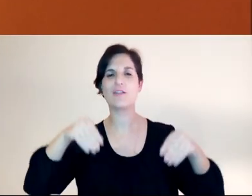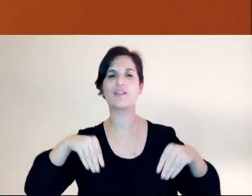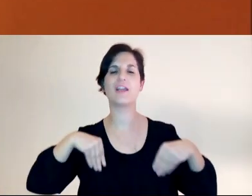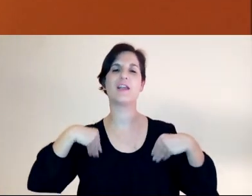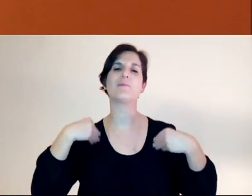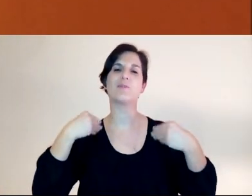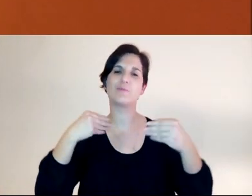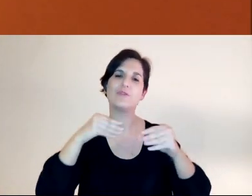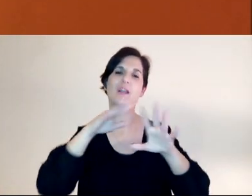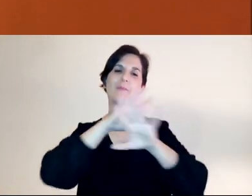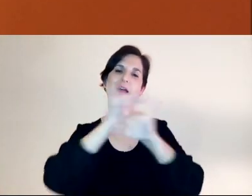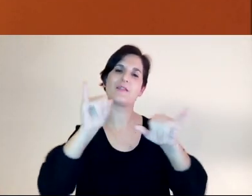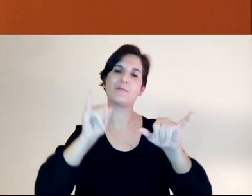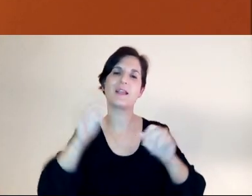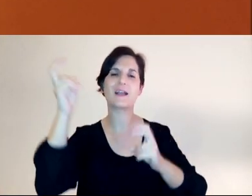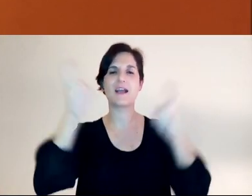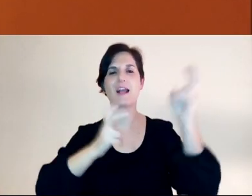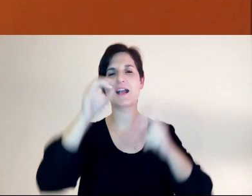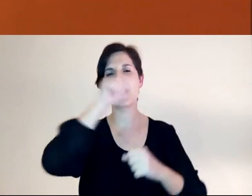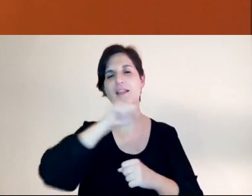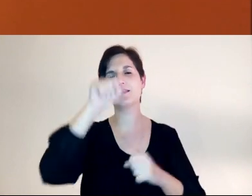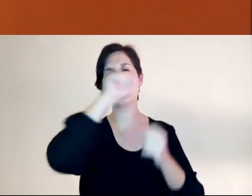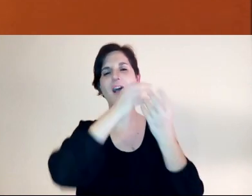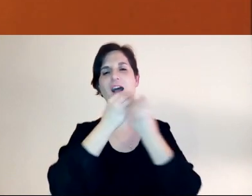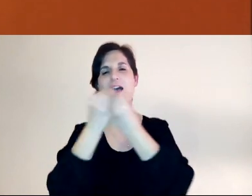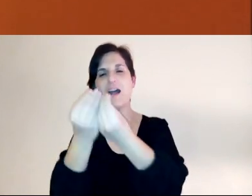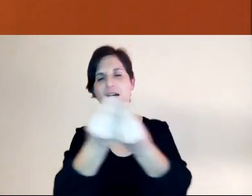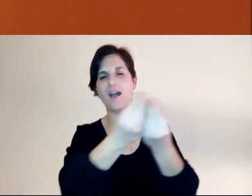que gocemos, mucha paz tengan al